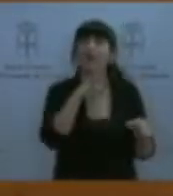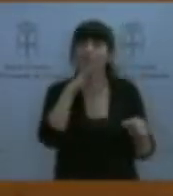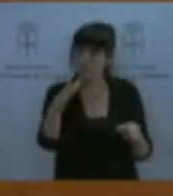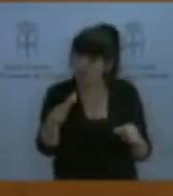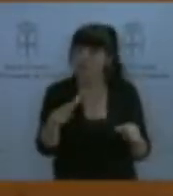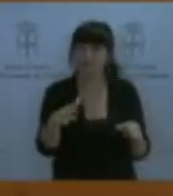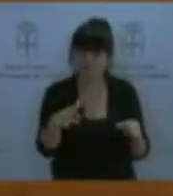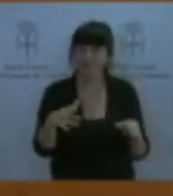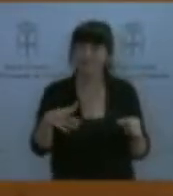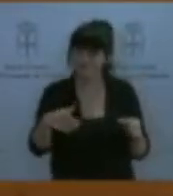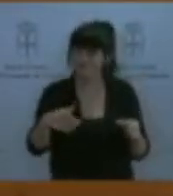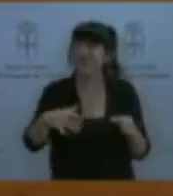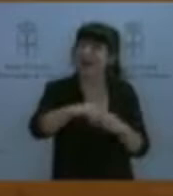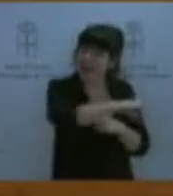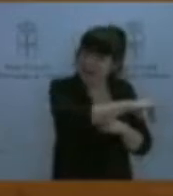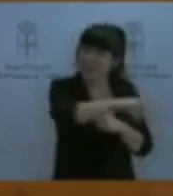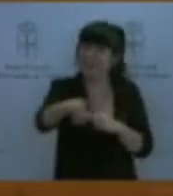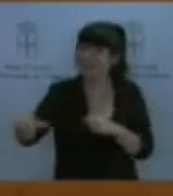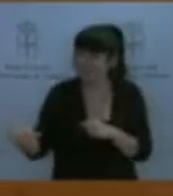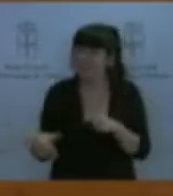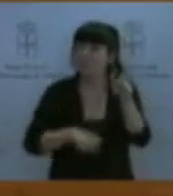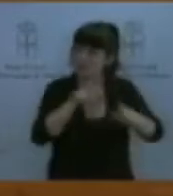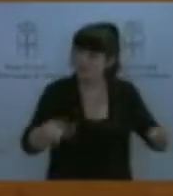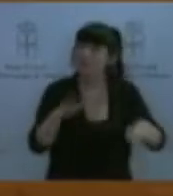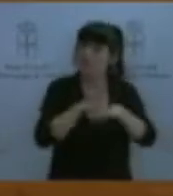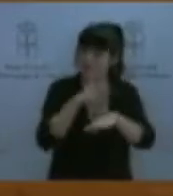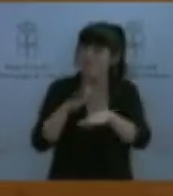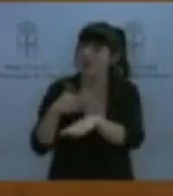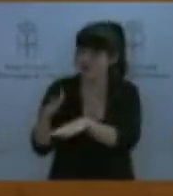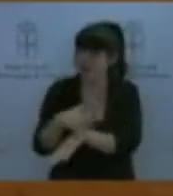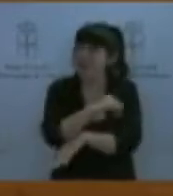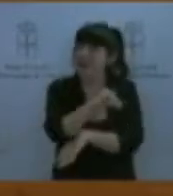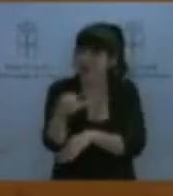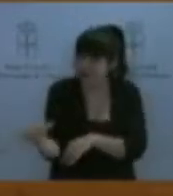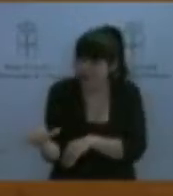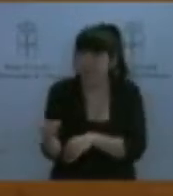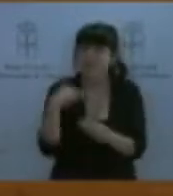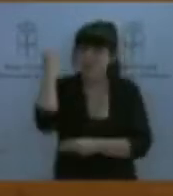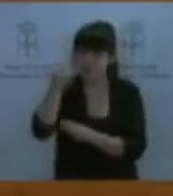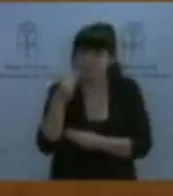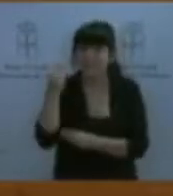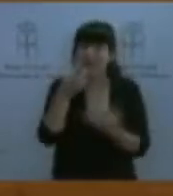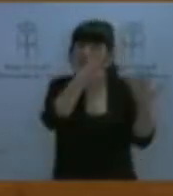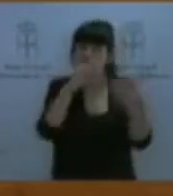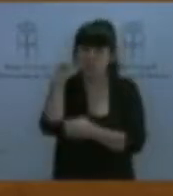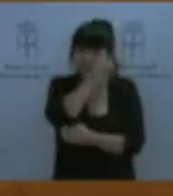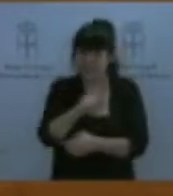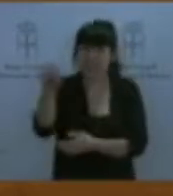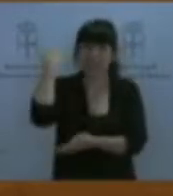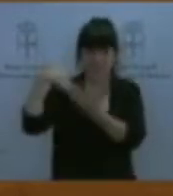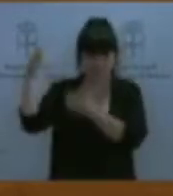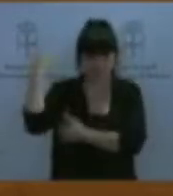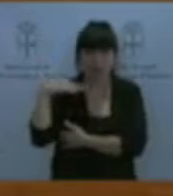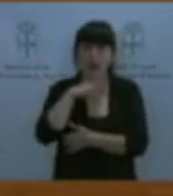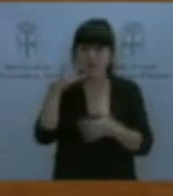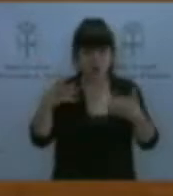hay culpables. Podríamos remontarnos a los años 80 y hablar de la salvaje reconversión industrial diseñada por el Gobierno